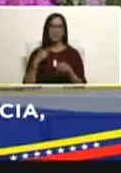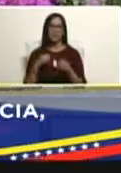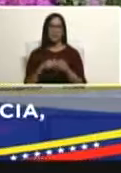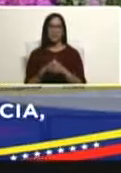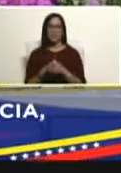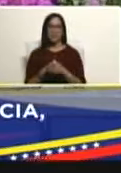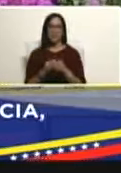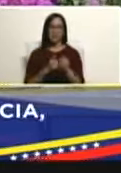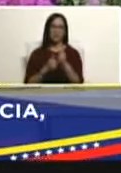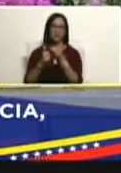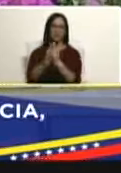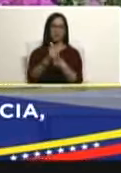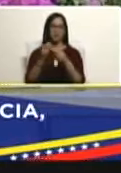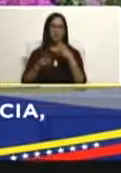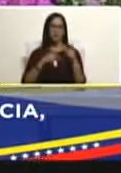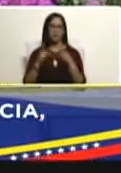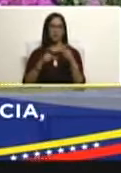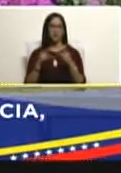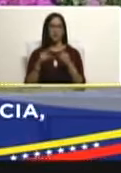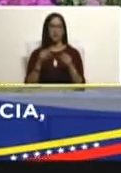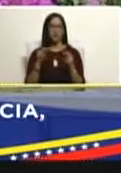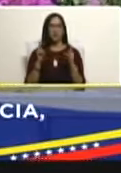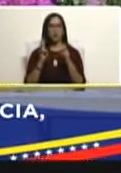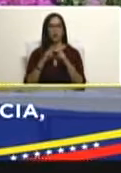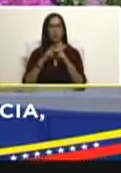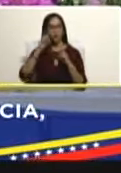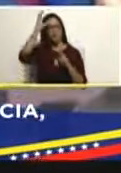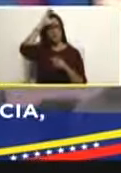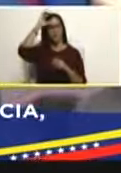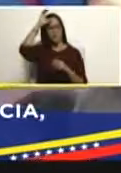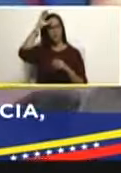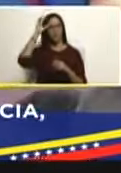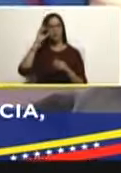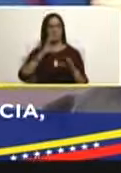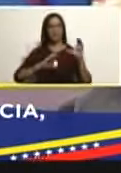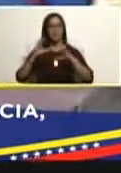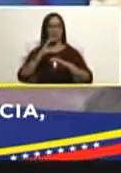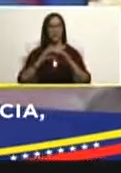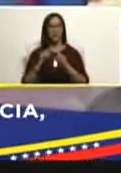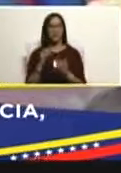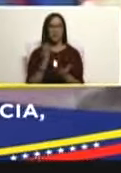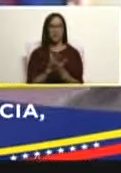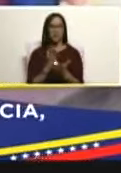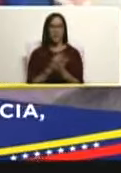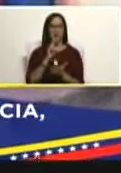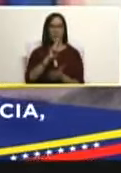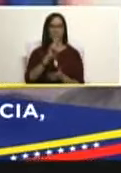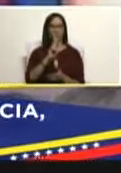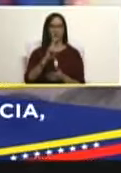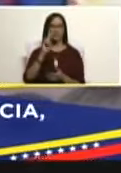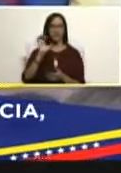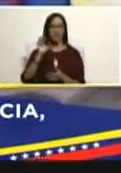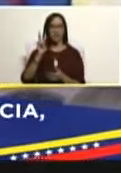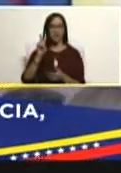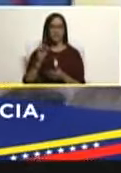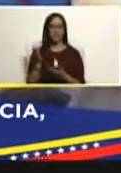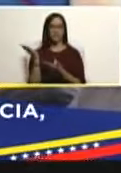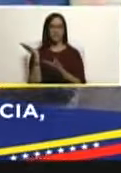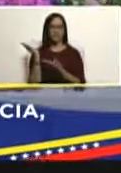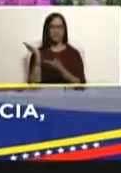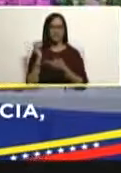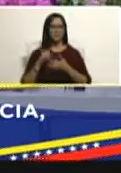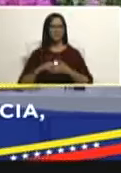vanguardia de la producción del conocimiento científico. Siempre la UCB. Adelante en el